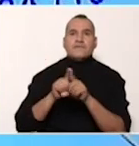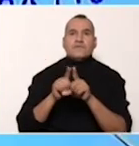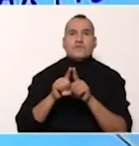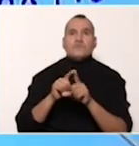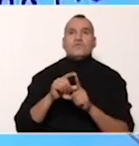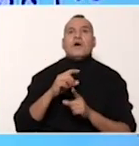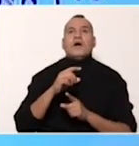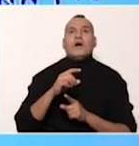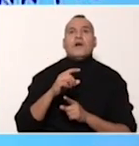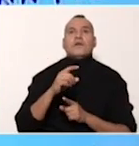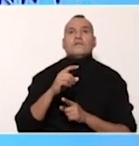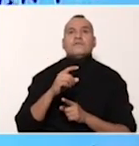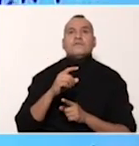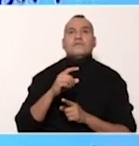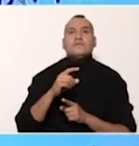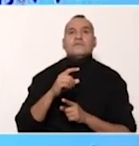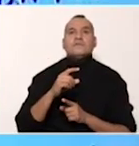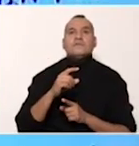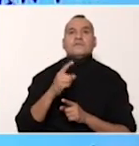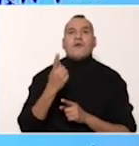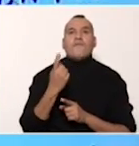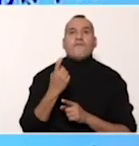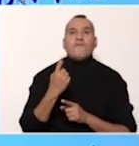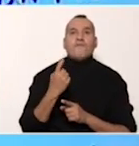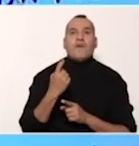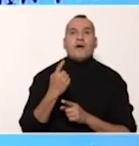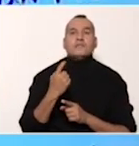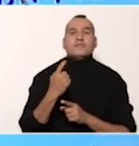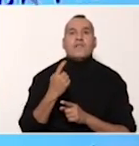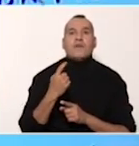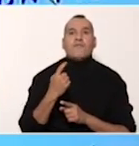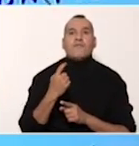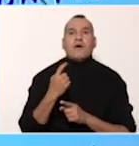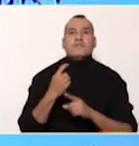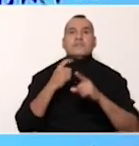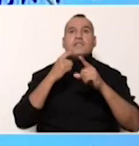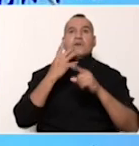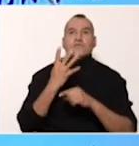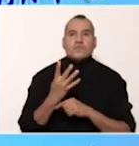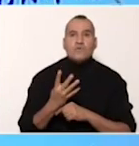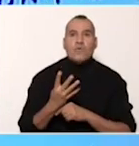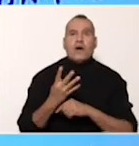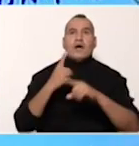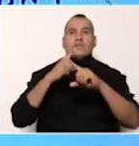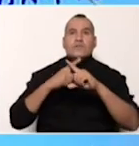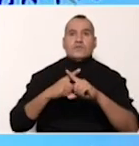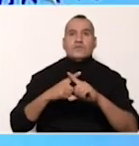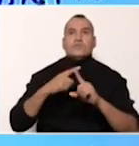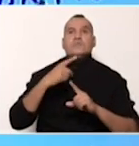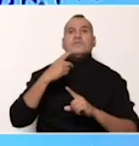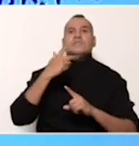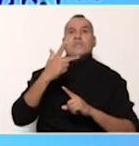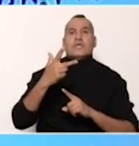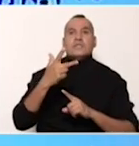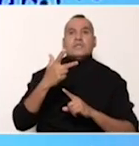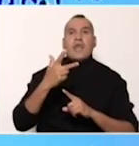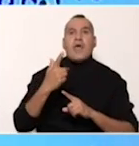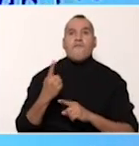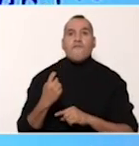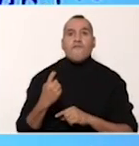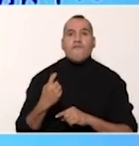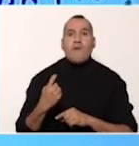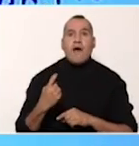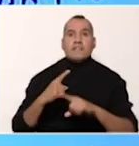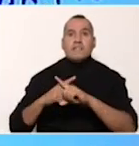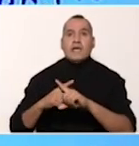3. Fíjense que ya no está el término x a la 2, por eso se dice que es un polinomio incompleto. Tenemos el término